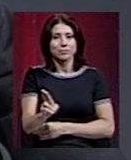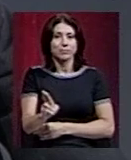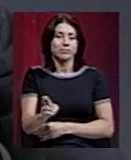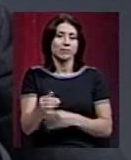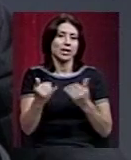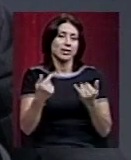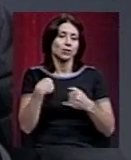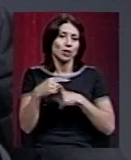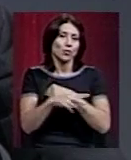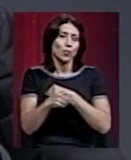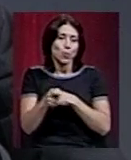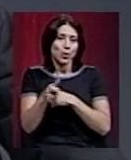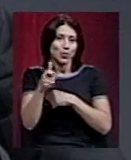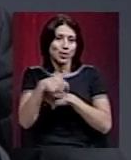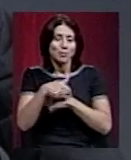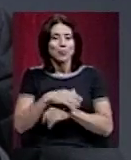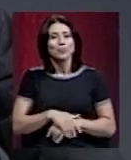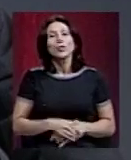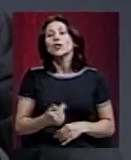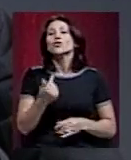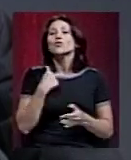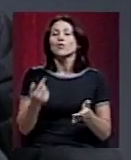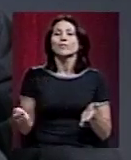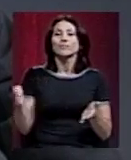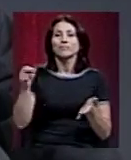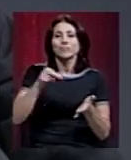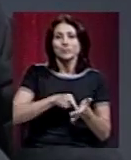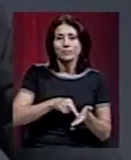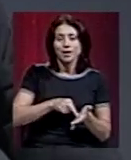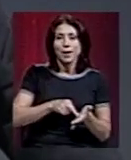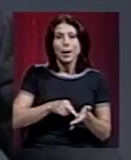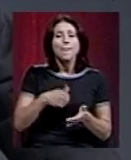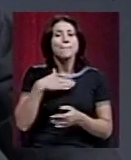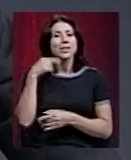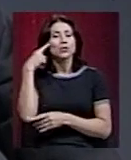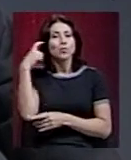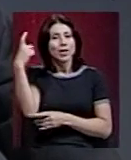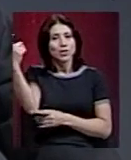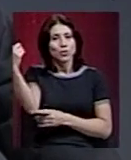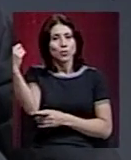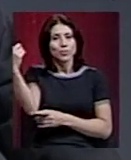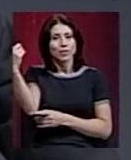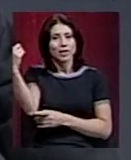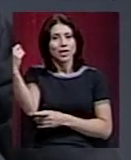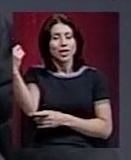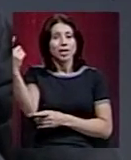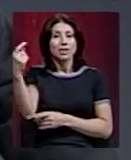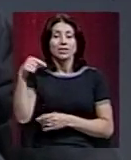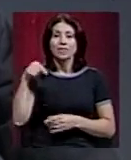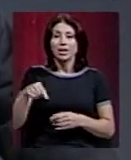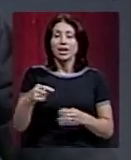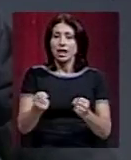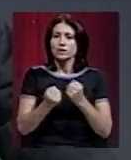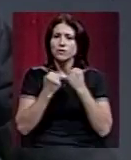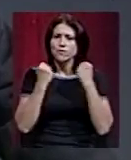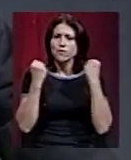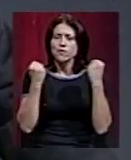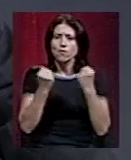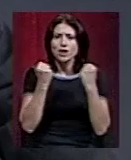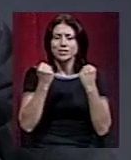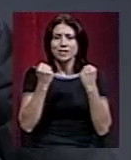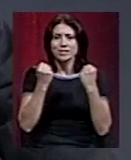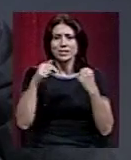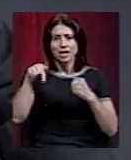cuarto de minuto. Yo diría reiterar mi sueño de que las fuerzas determinantes en lo político